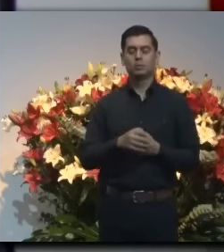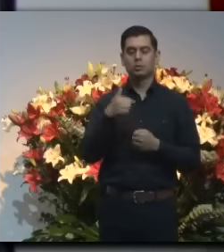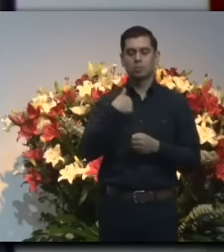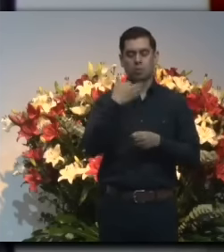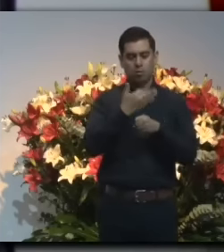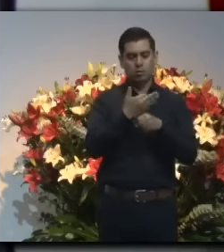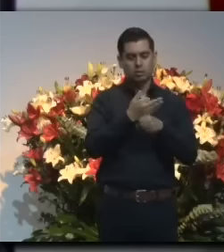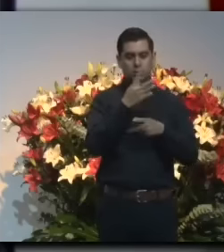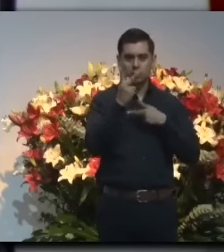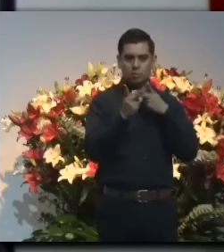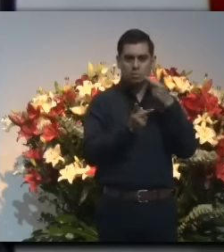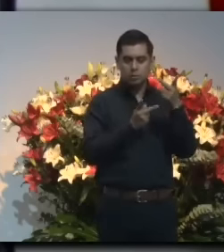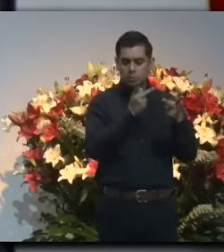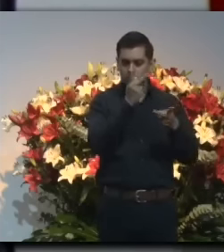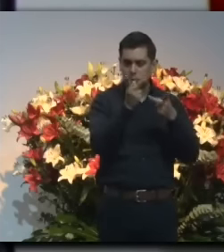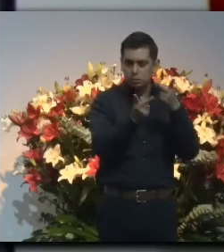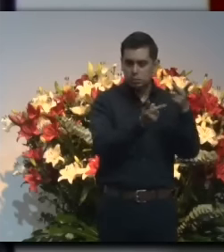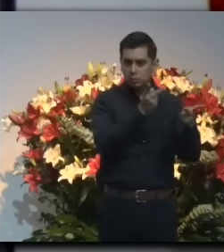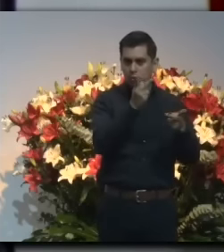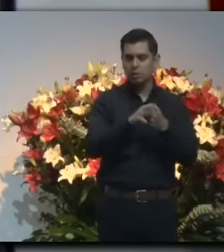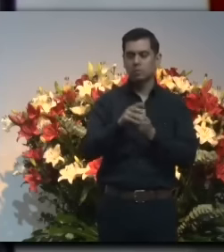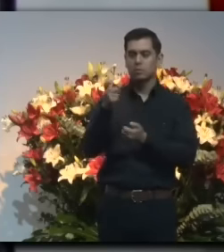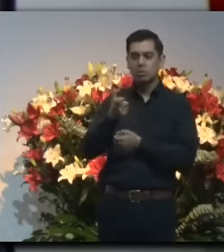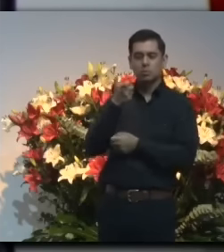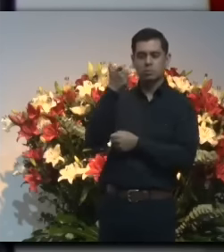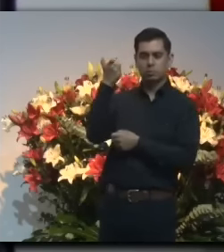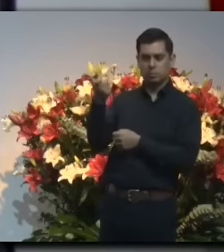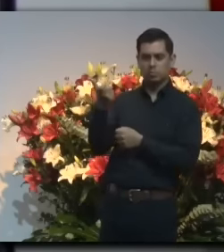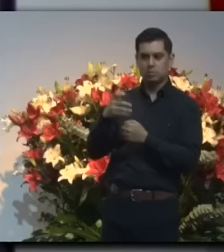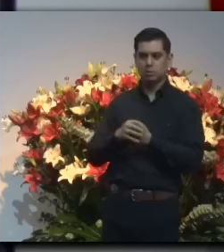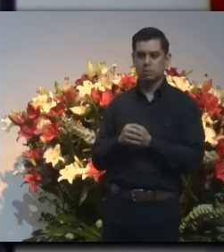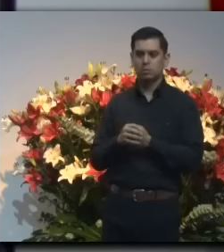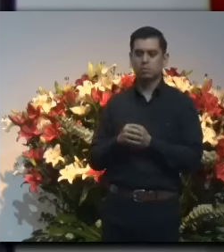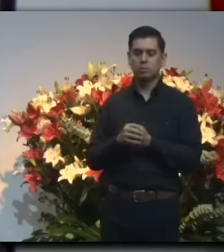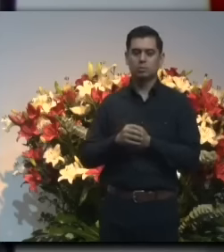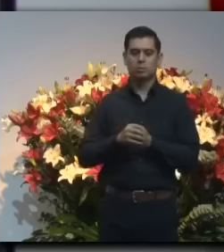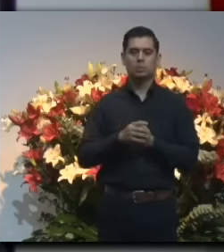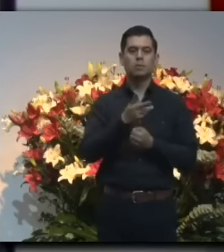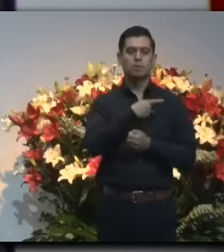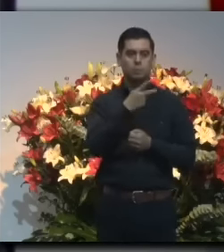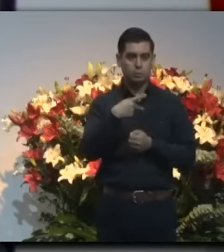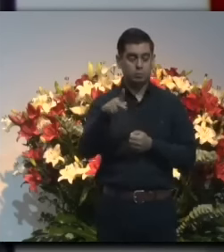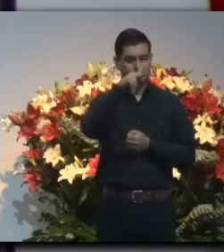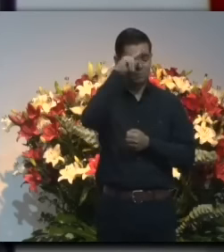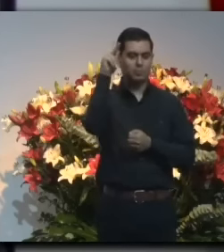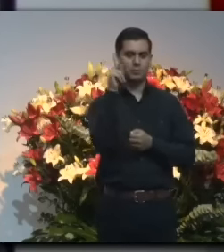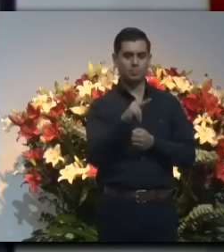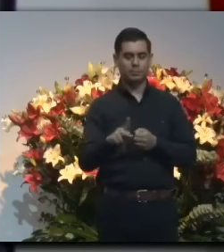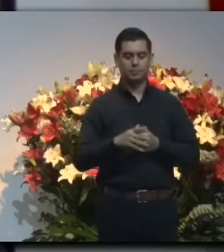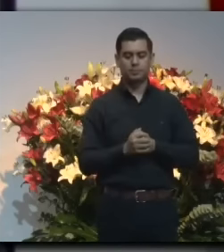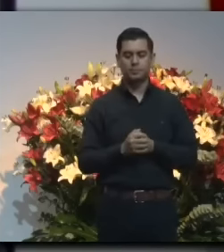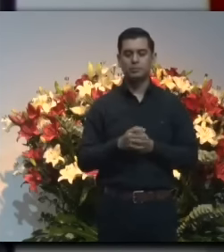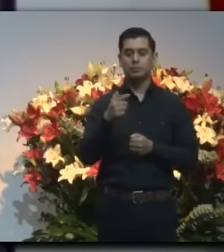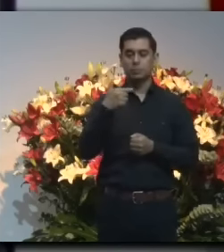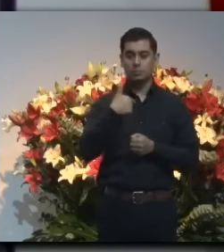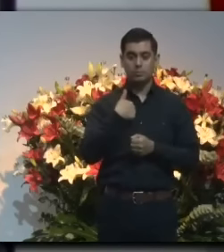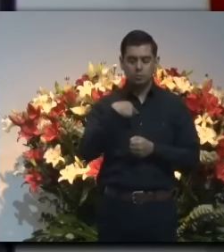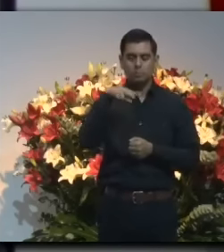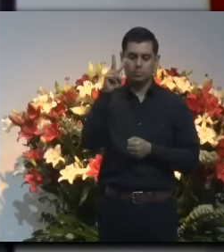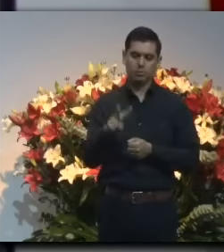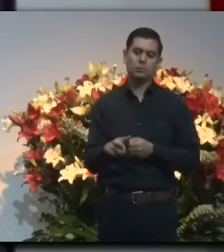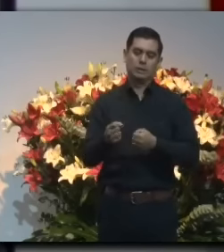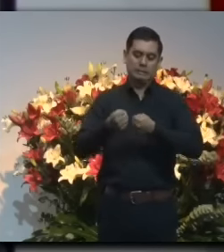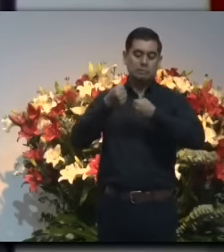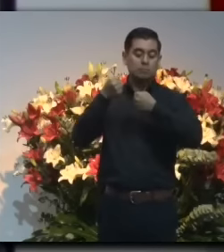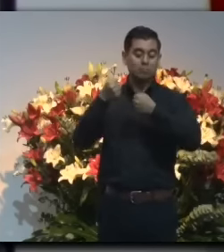pregunta. Acerca de economía, estamos hablando sobre pobreza. Pobreza extrema. Yo estoy convencida que ningún país